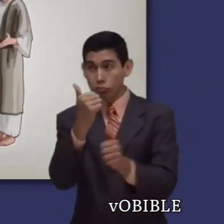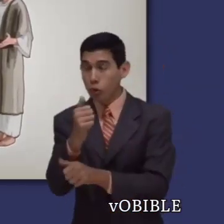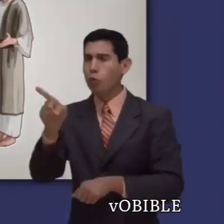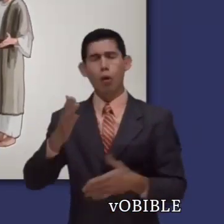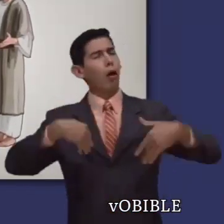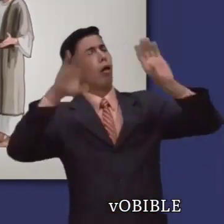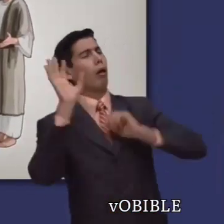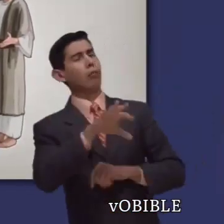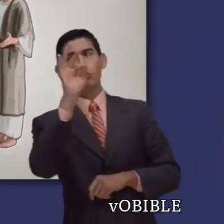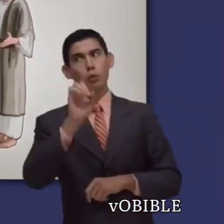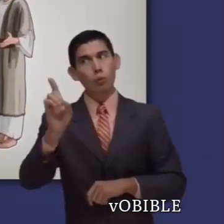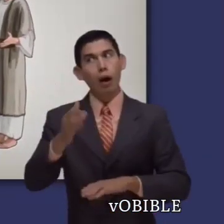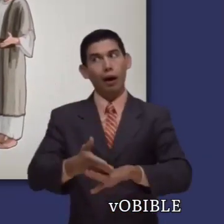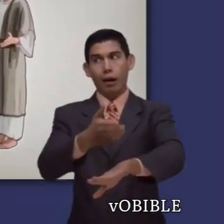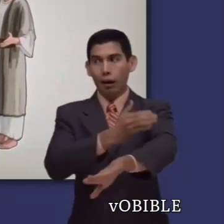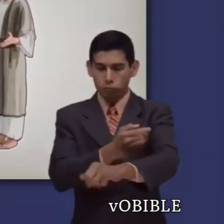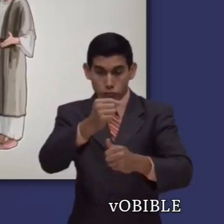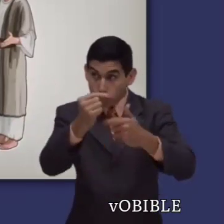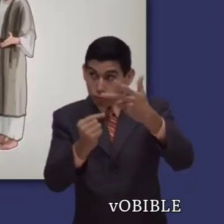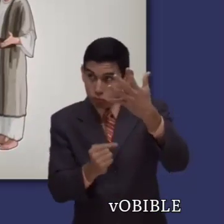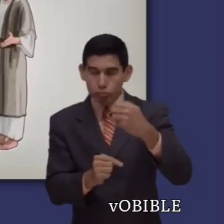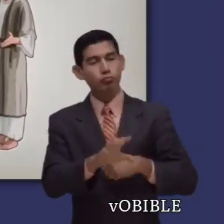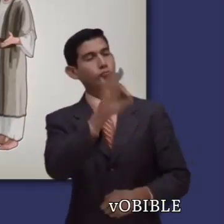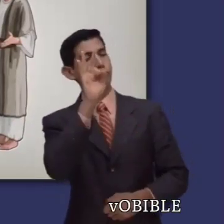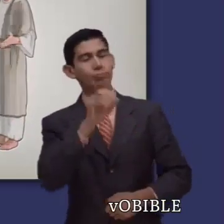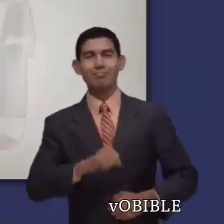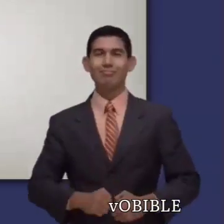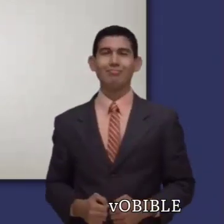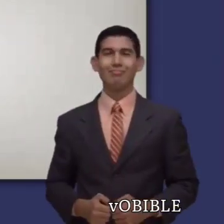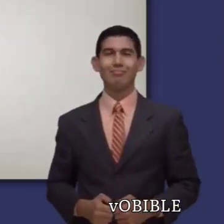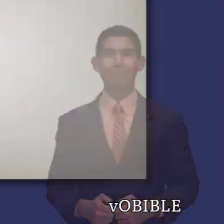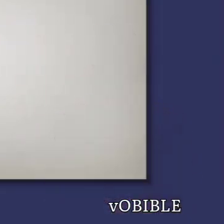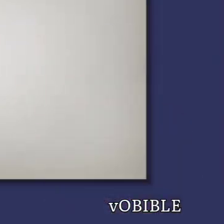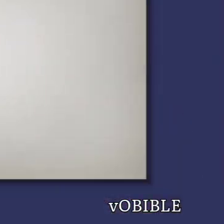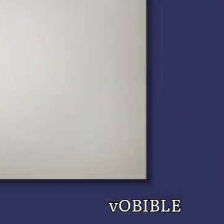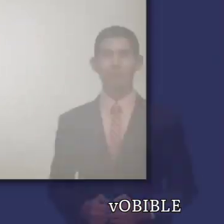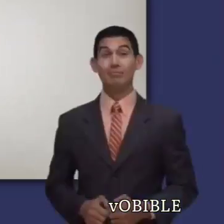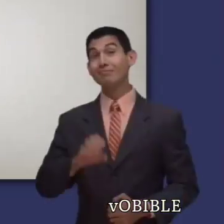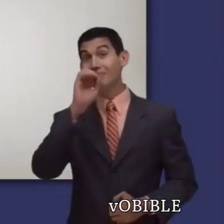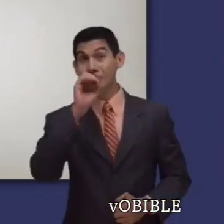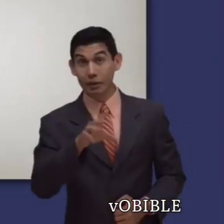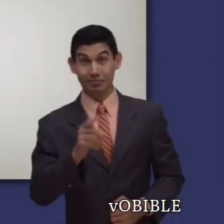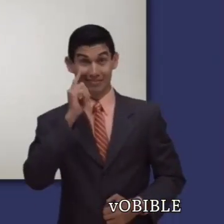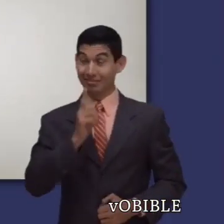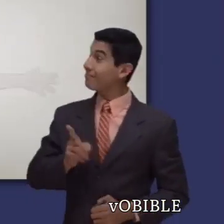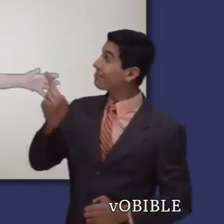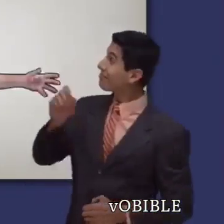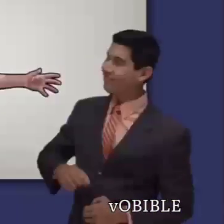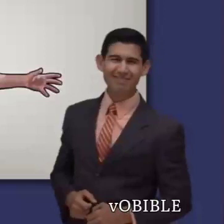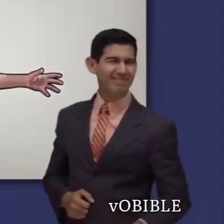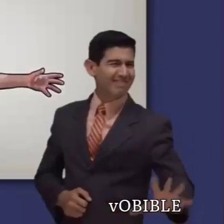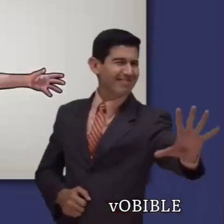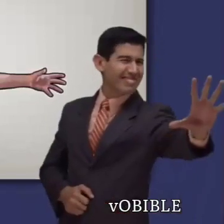quienes se esfuerzan por ser superintendentes o siervos ministeriales. ¿Lo sabía? El verbo griego que se